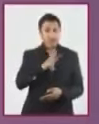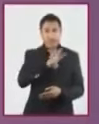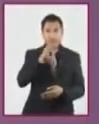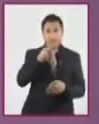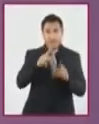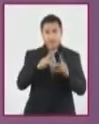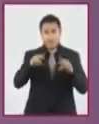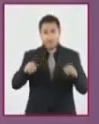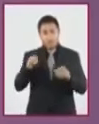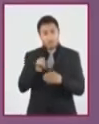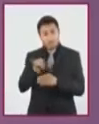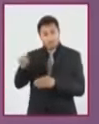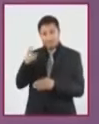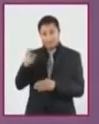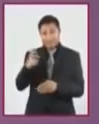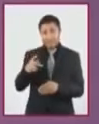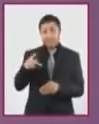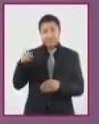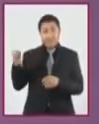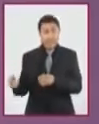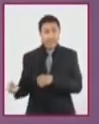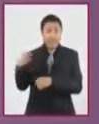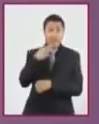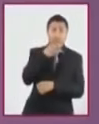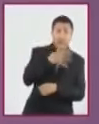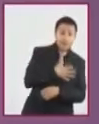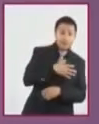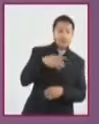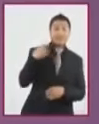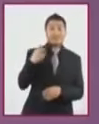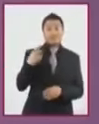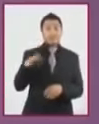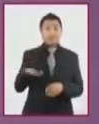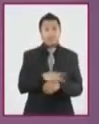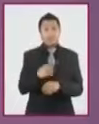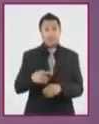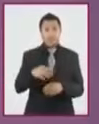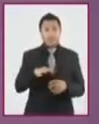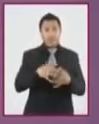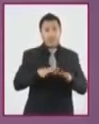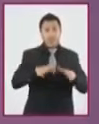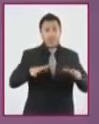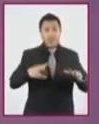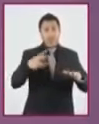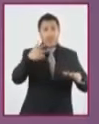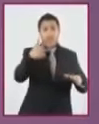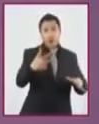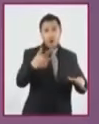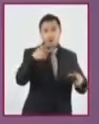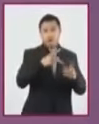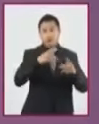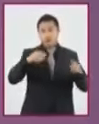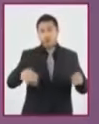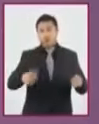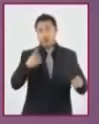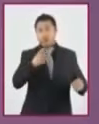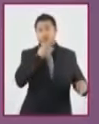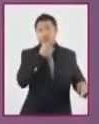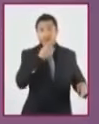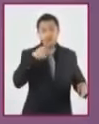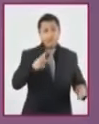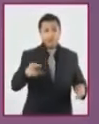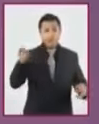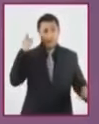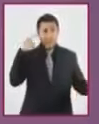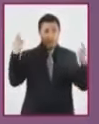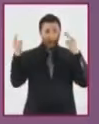México, y mandan la señal. Esto es posible debido a que las ondas sísmicas viajan a 8 kilómetros por segundo, mientras que las ondas de